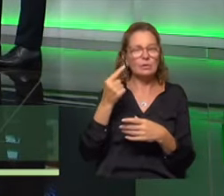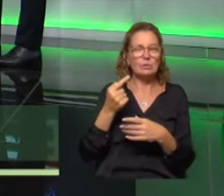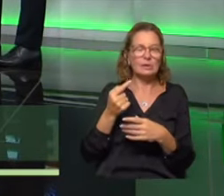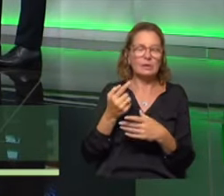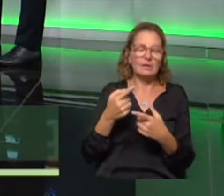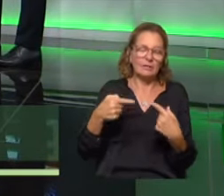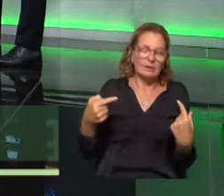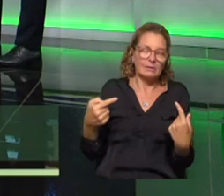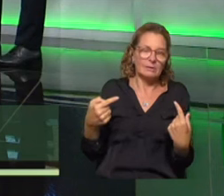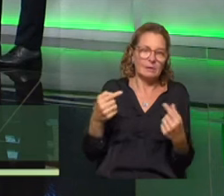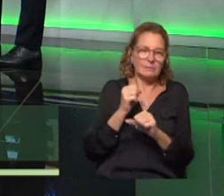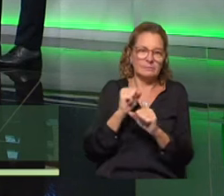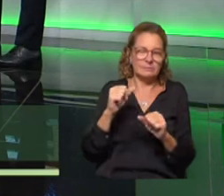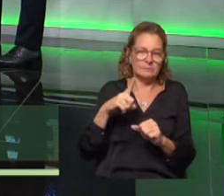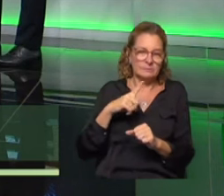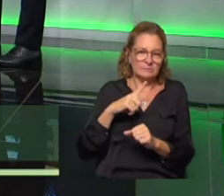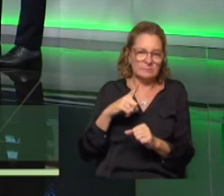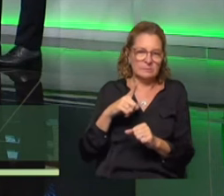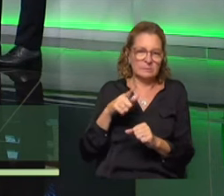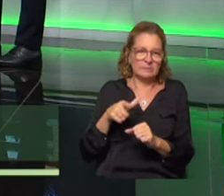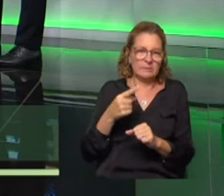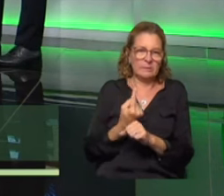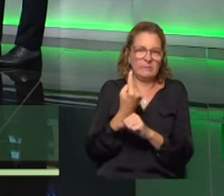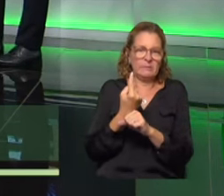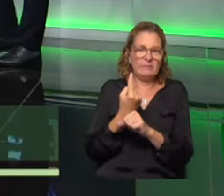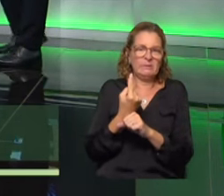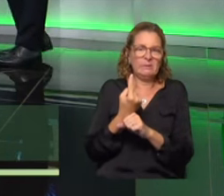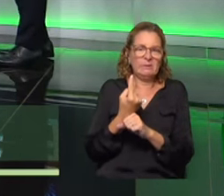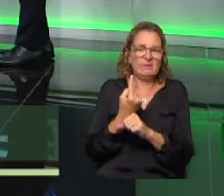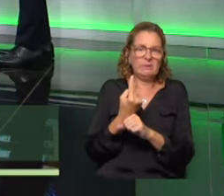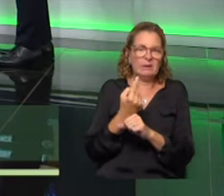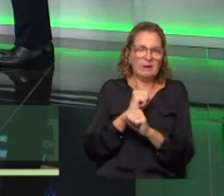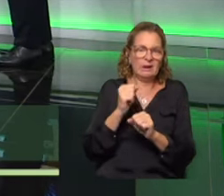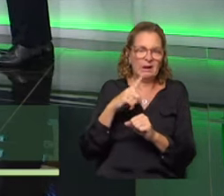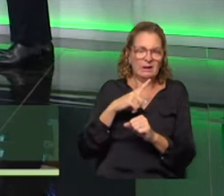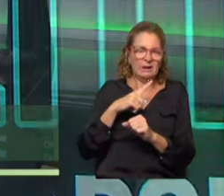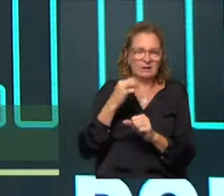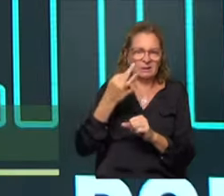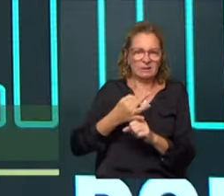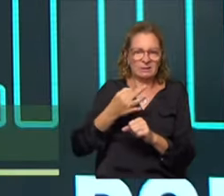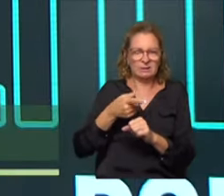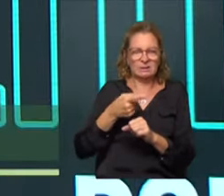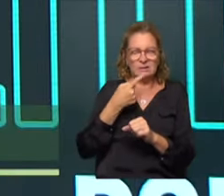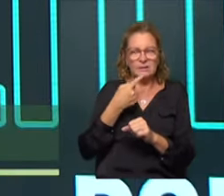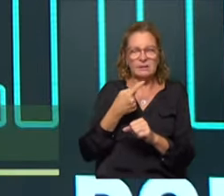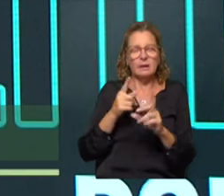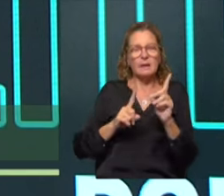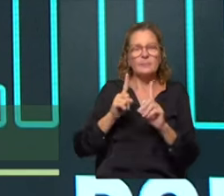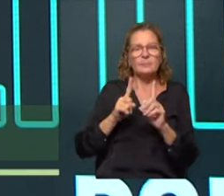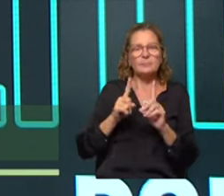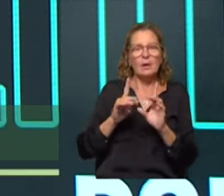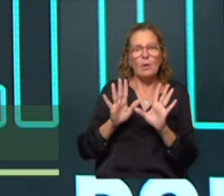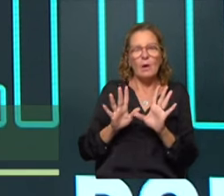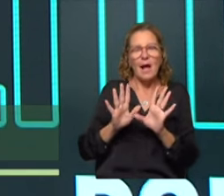las cosas que podíamos esperar, bueno, una de las que podía esperarse era justamente que tuviera algún